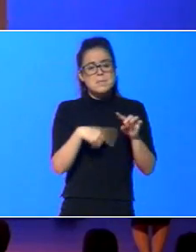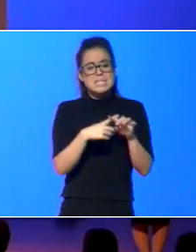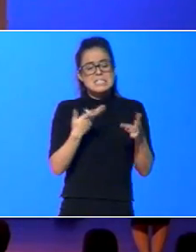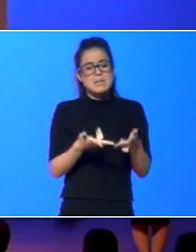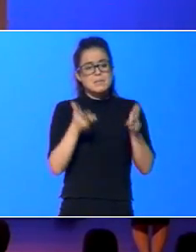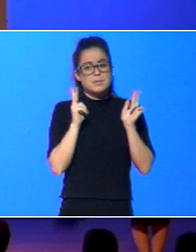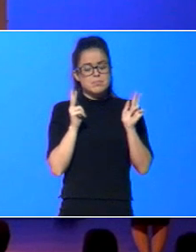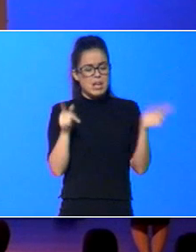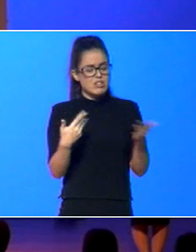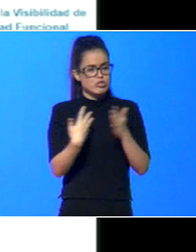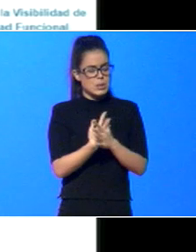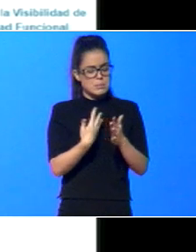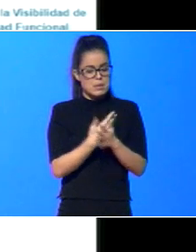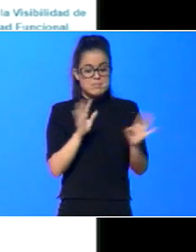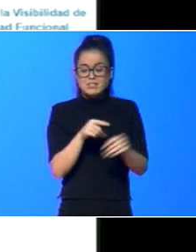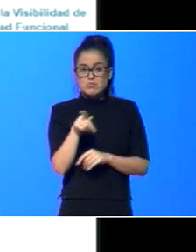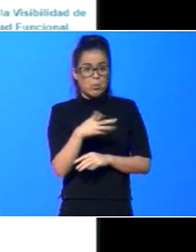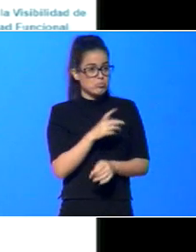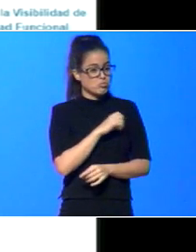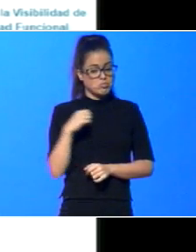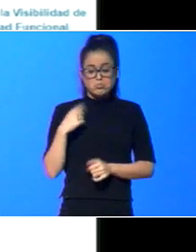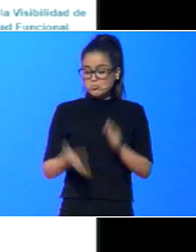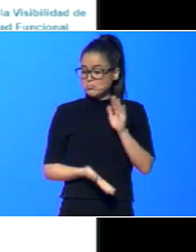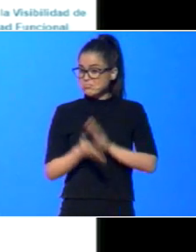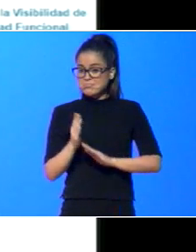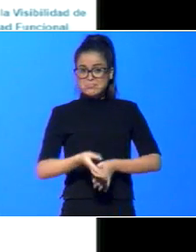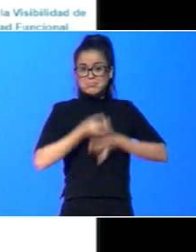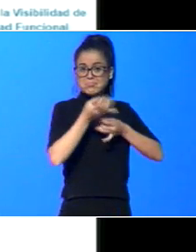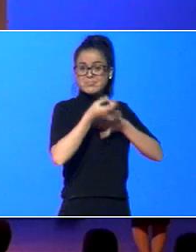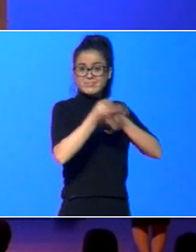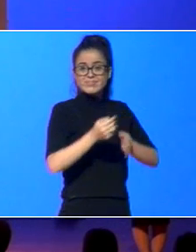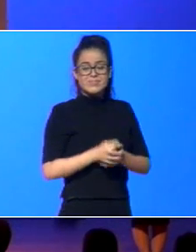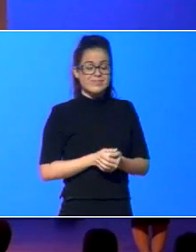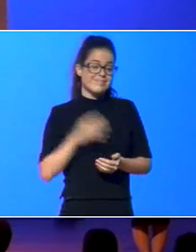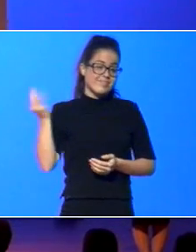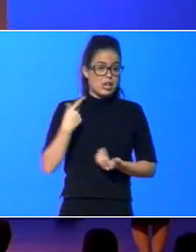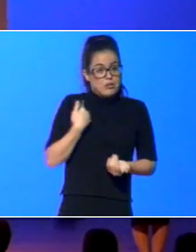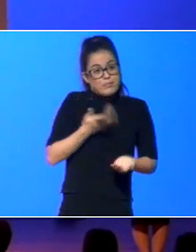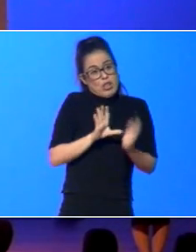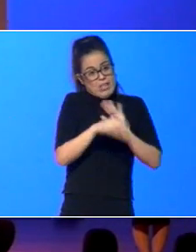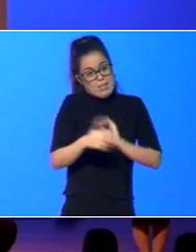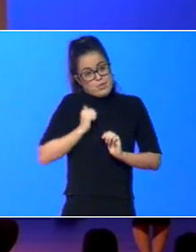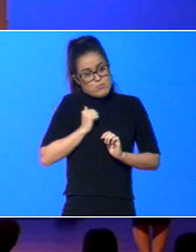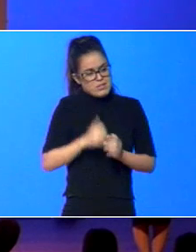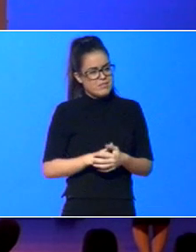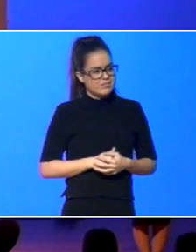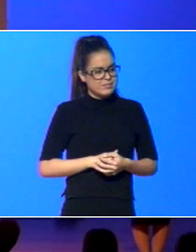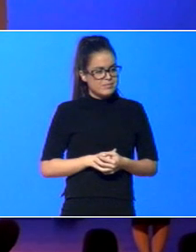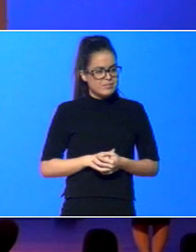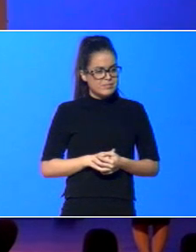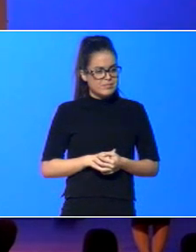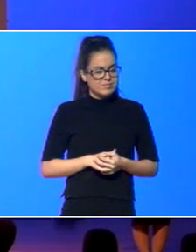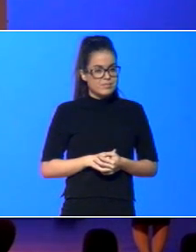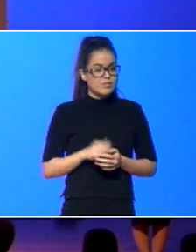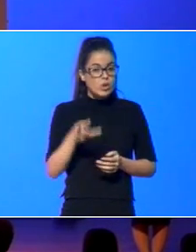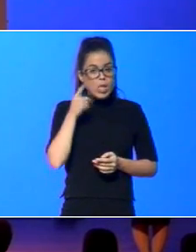y que nos explicaras, pero bueno, pues ya tú mismo, pues estupendo. Como he llegado tarde, ya voy todo tiempo. Bueno, además eres experto